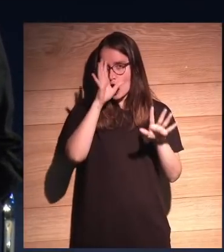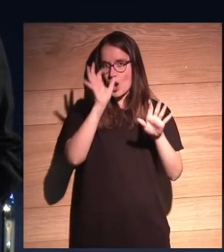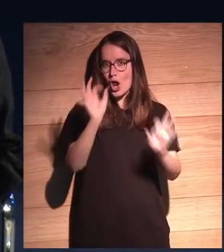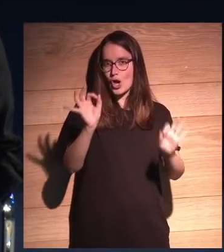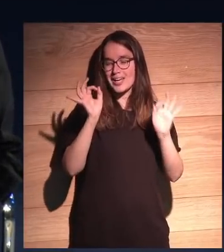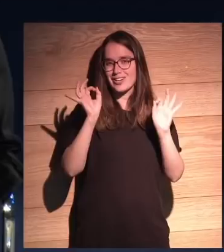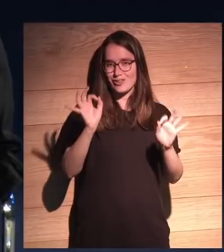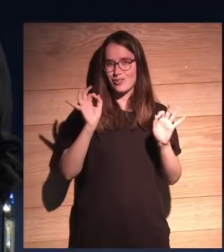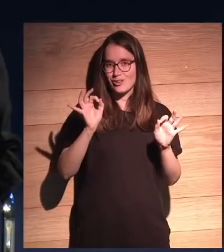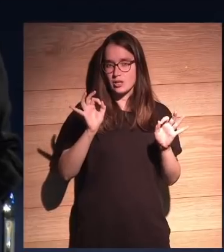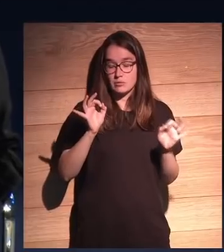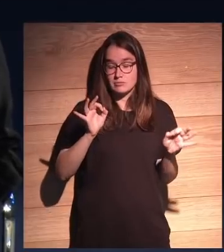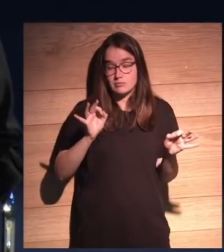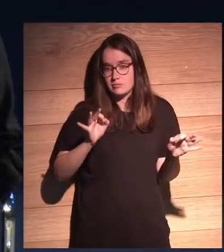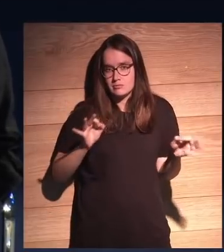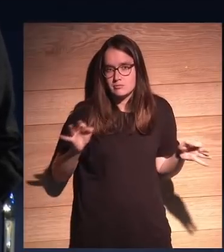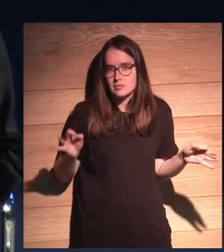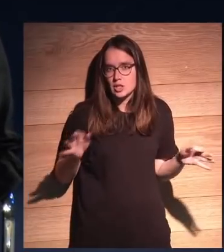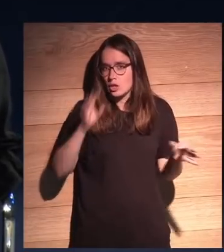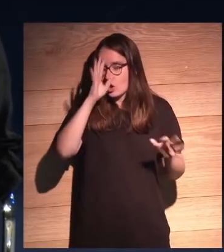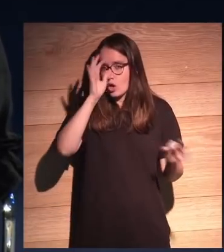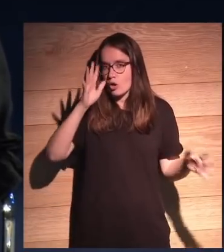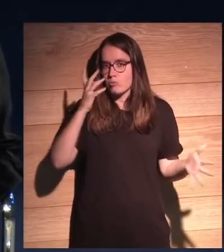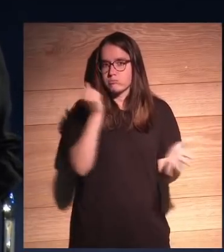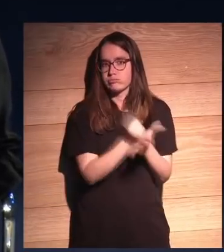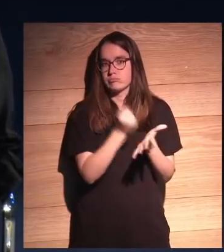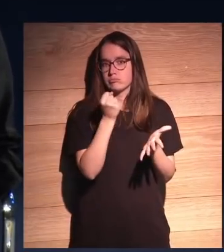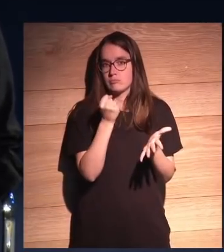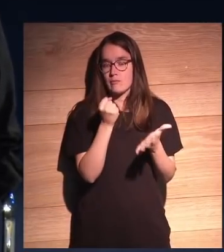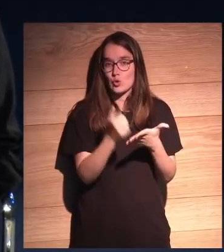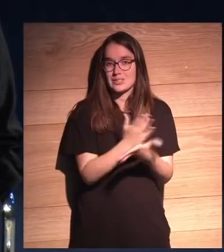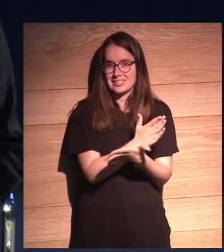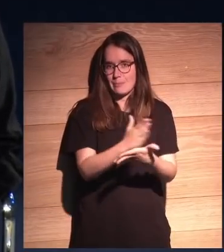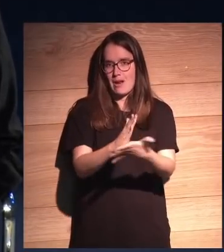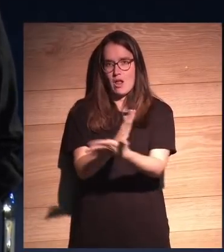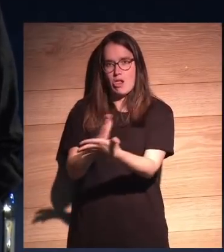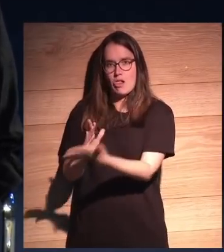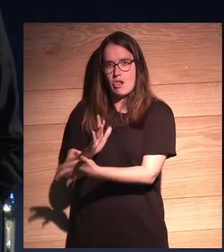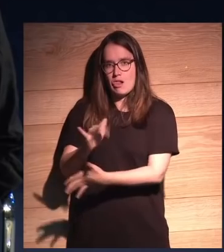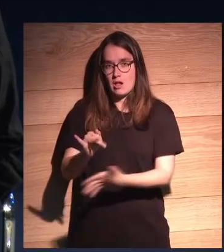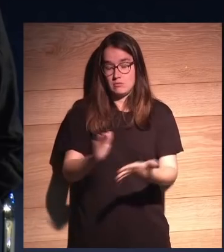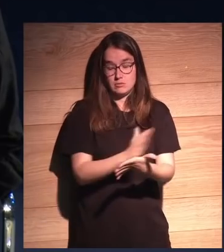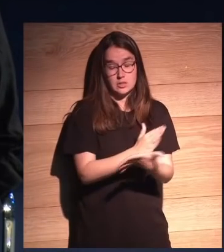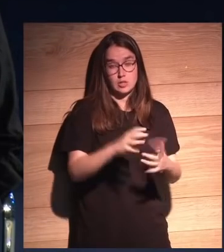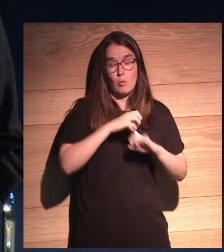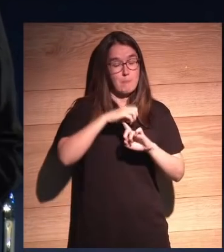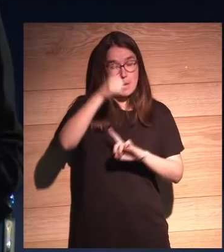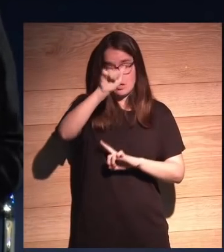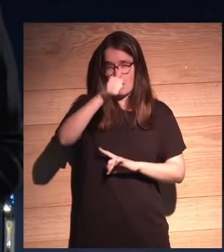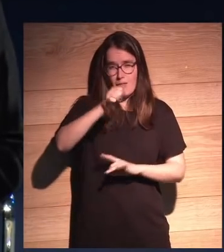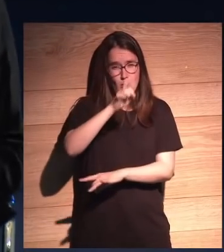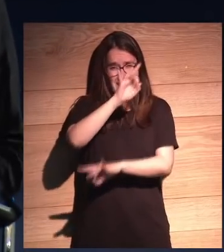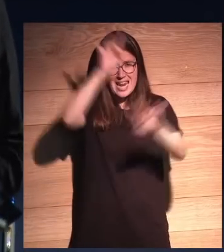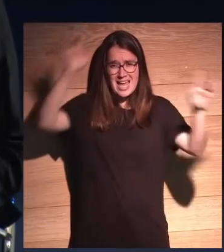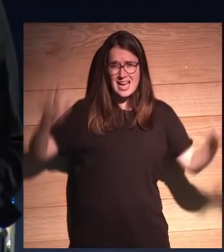evidentemente está, porque es inevitable, está marcado por una serie de sesgos y desde luego por el sesgo patriarcal. En